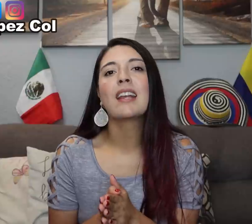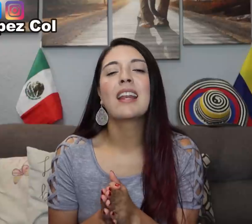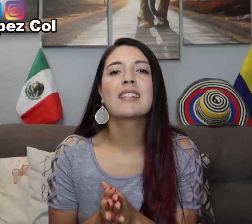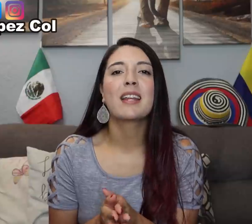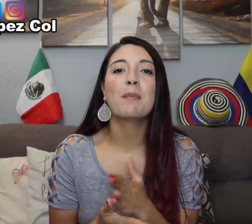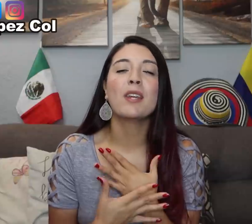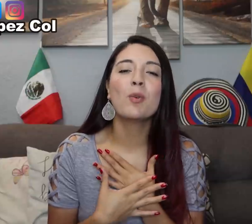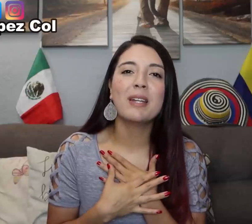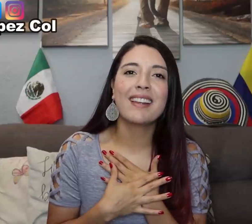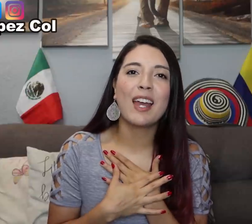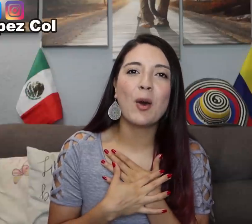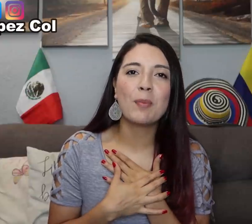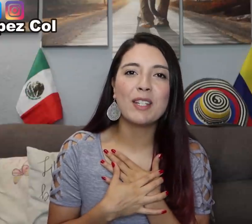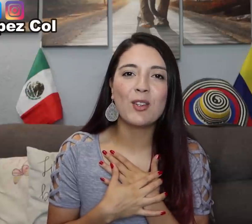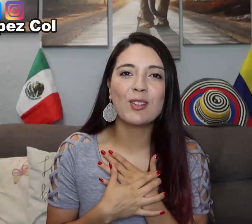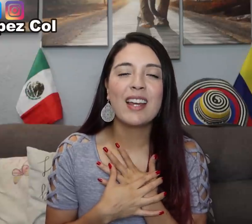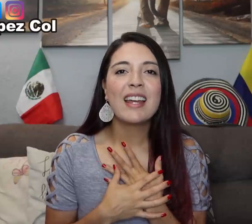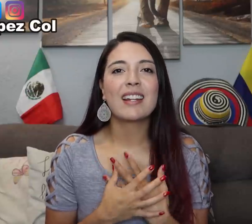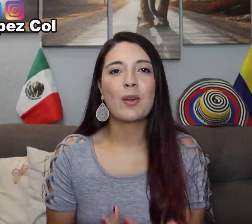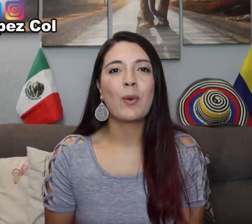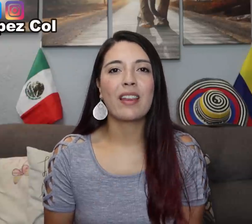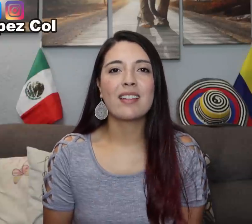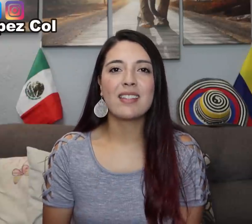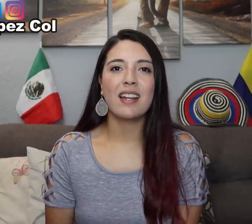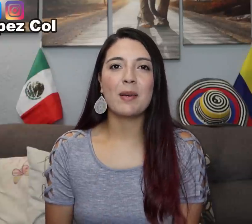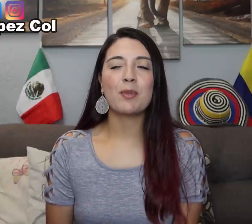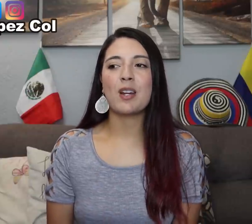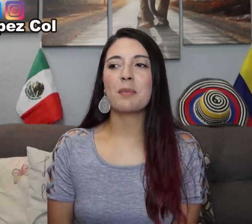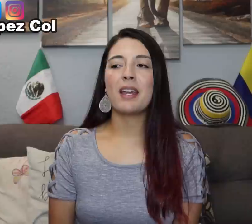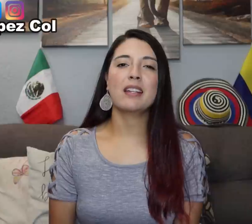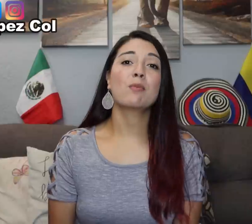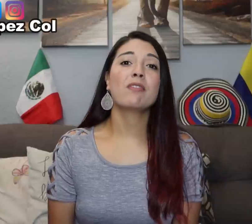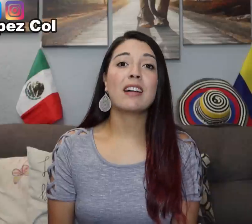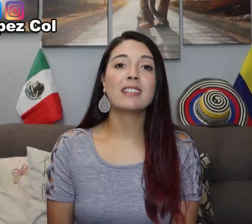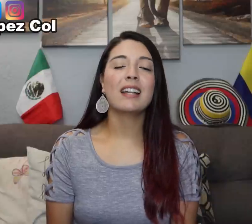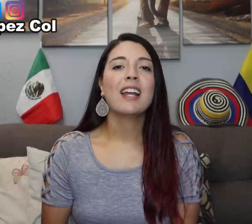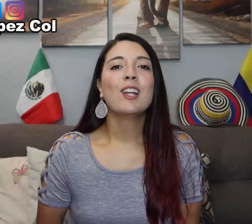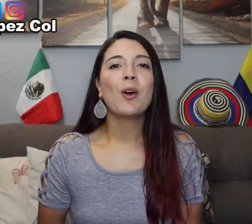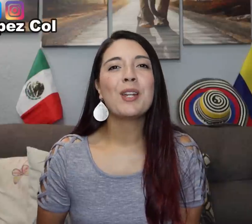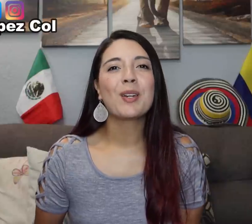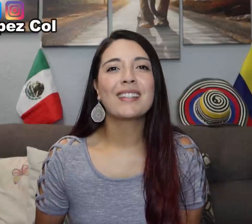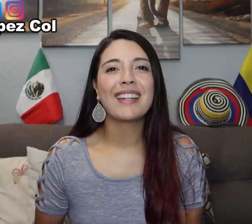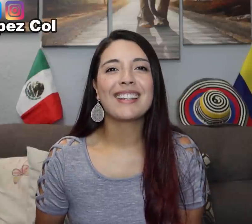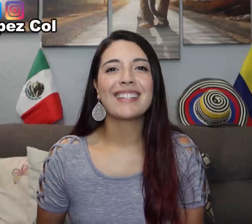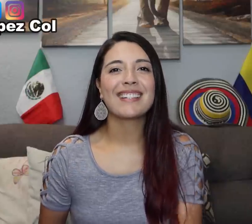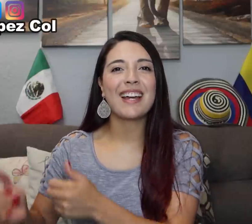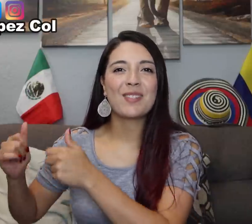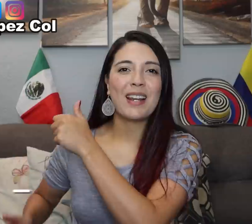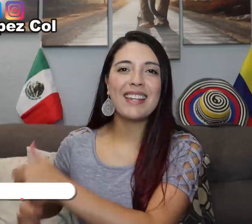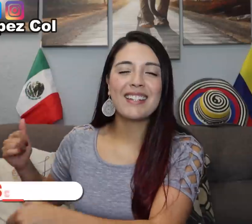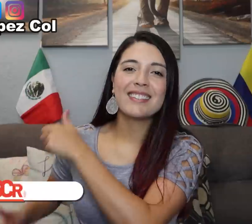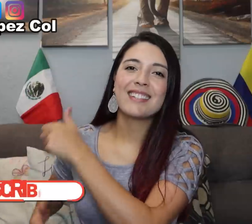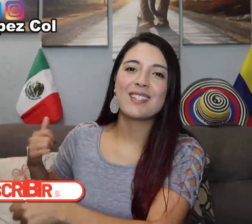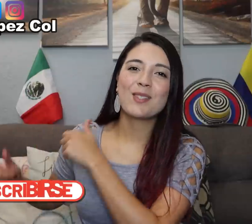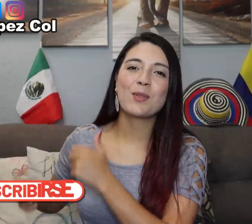al final les daré mi humilde opinión. Recuerden que si quieren apoyarme es muy fácil. Lo único que tienen que hacer es dejar